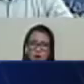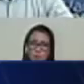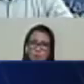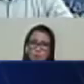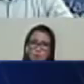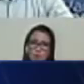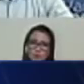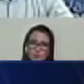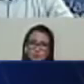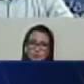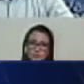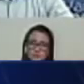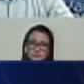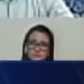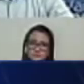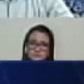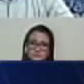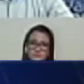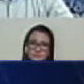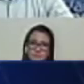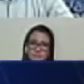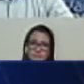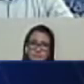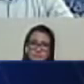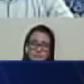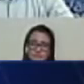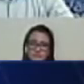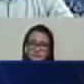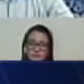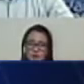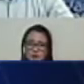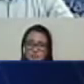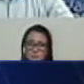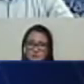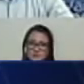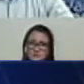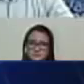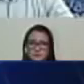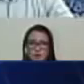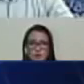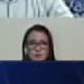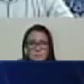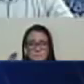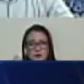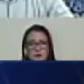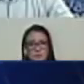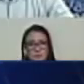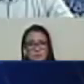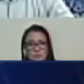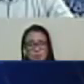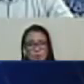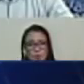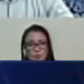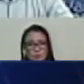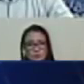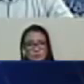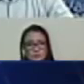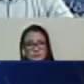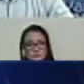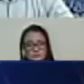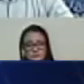ideas de derecha, y no tengas duda de que o lo derrocamos al presidente Nicolás Maduro o